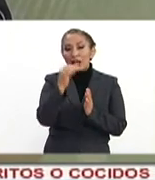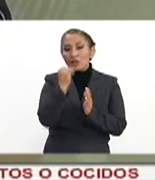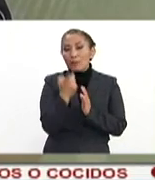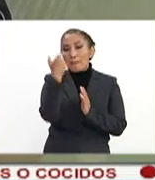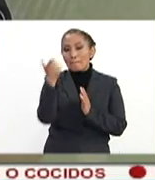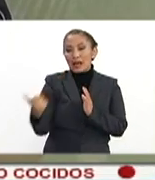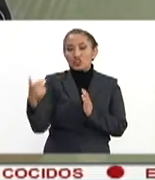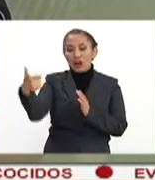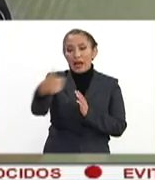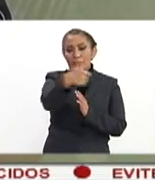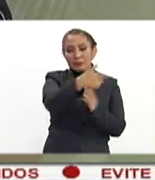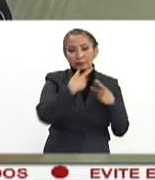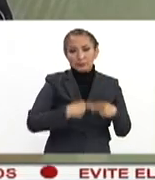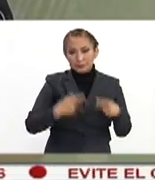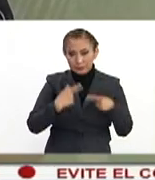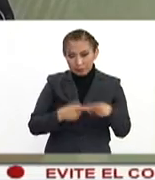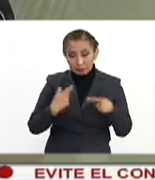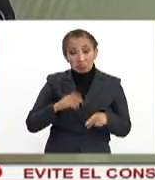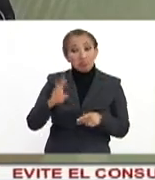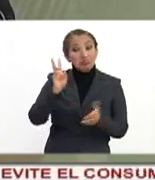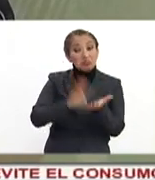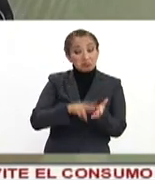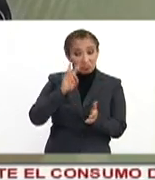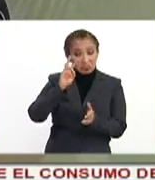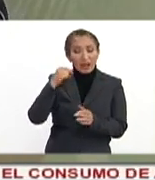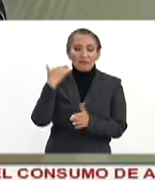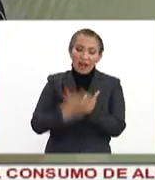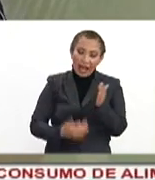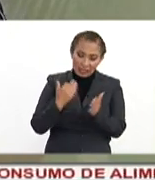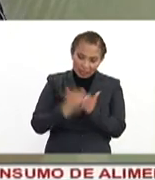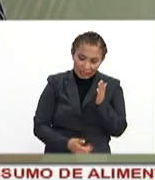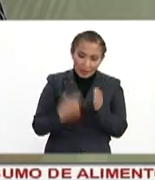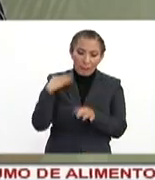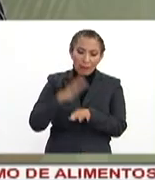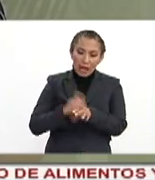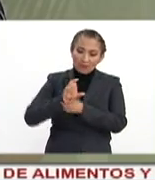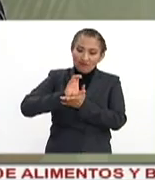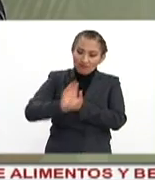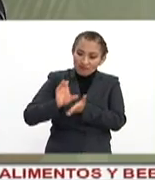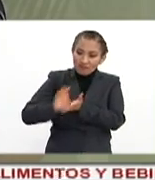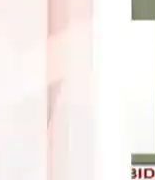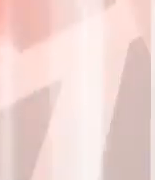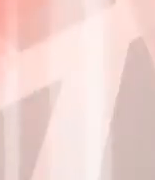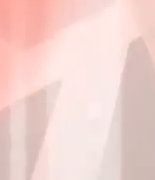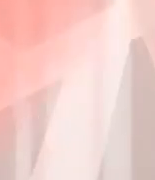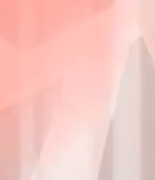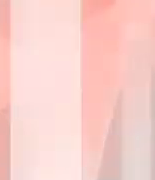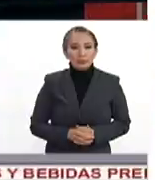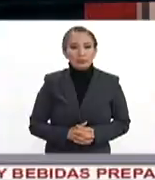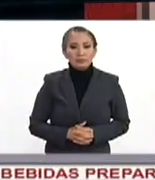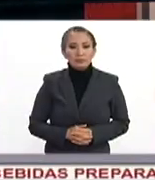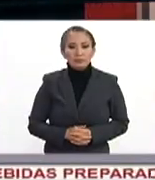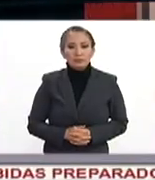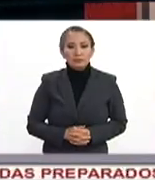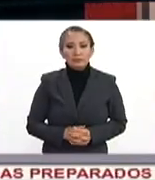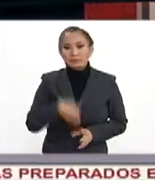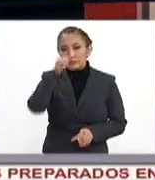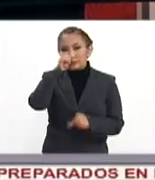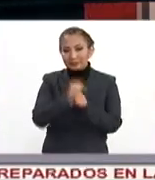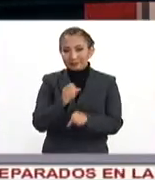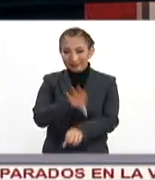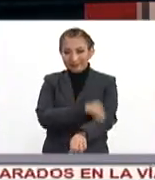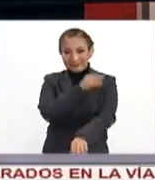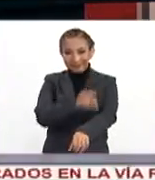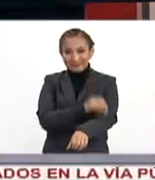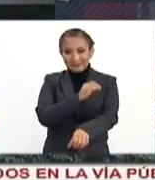8.279 pesos por persona. Reconocemos que nos queda todavía un saldo pendiente de procesar. El secretario de